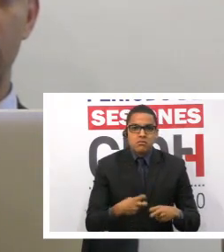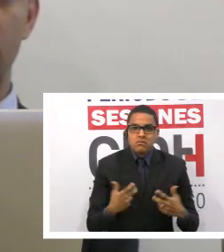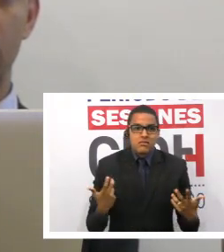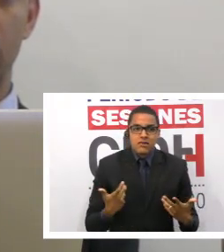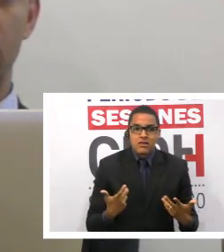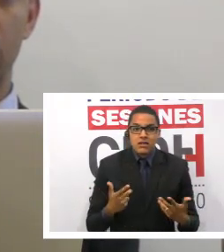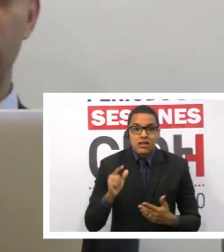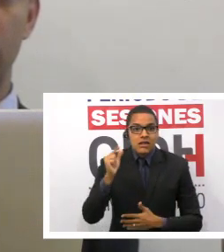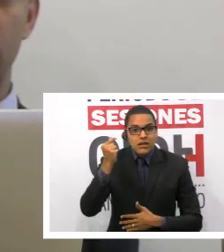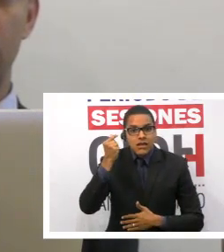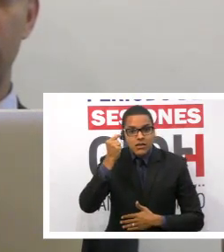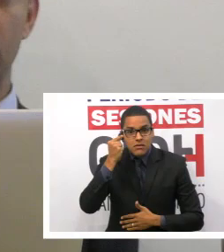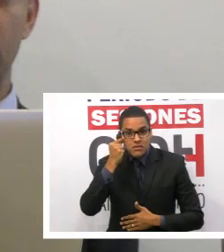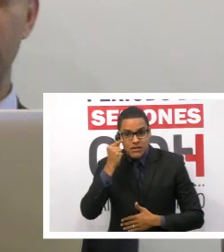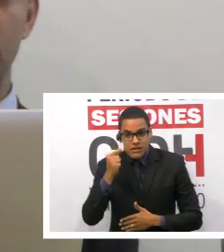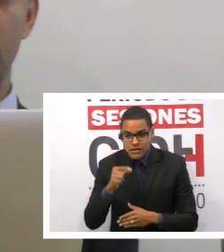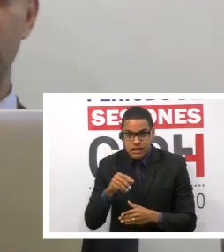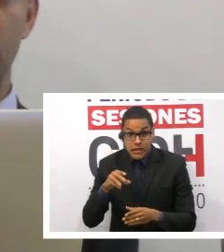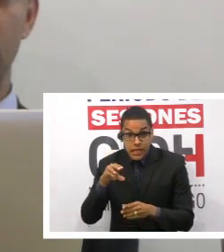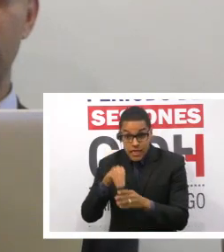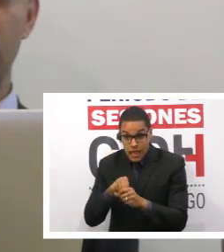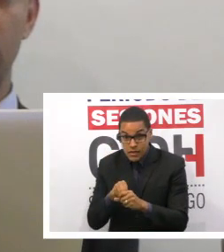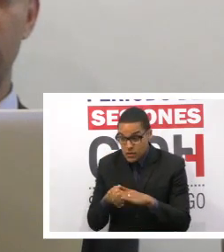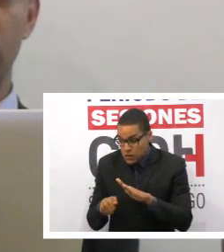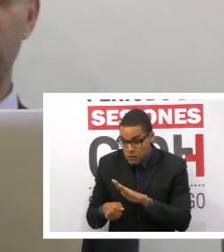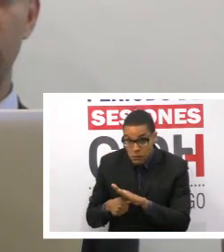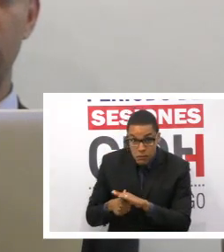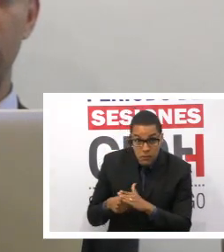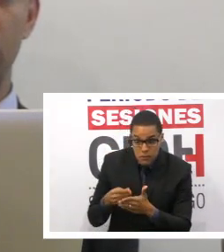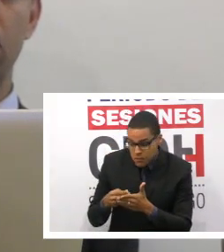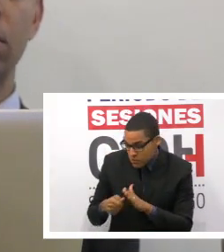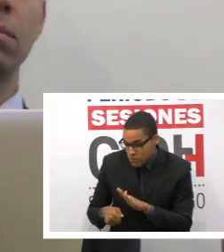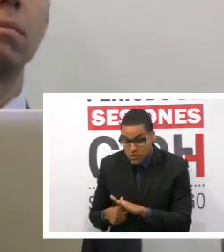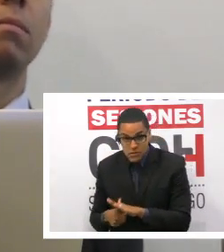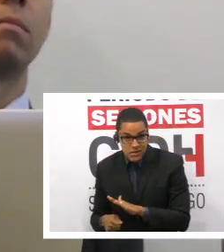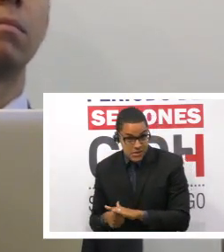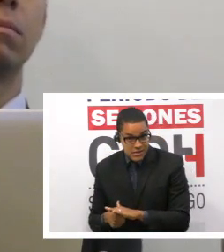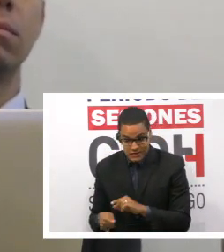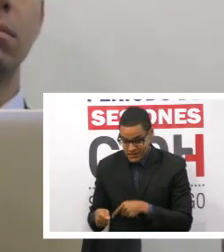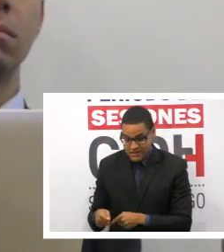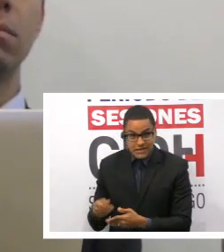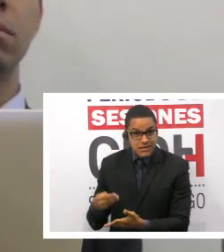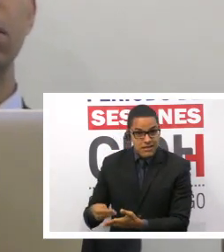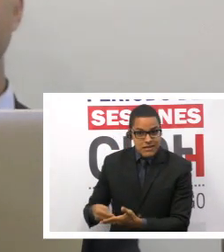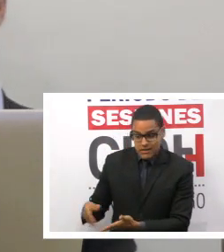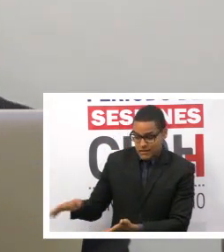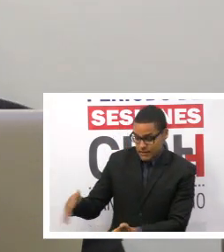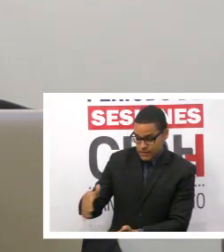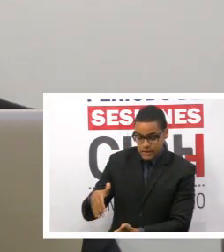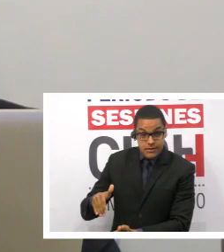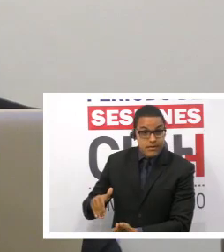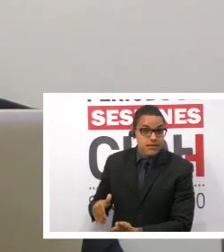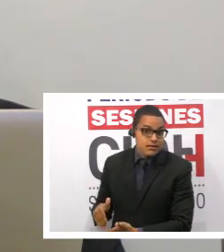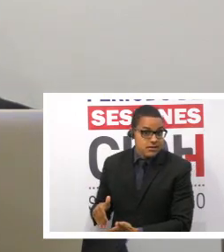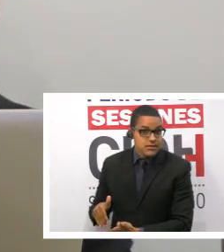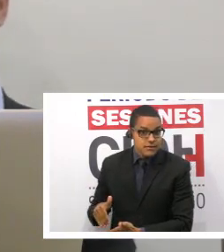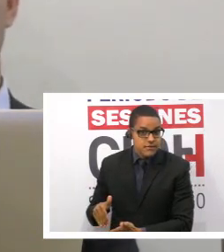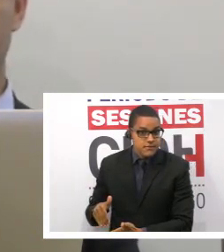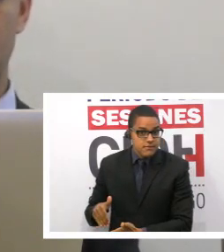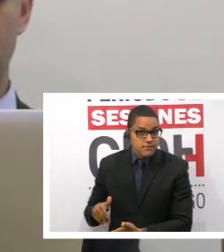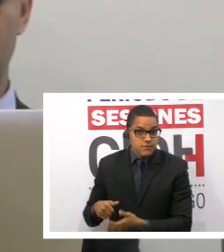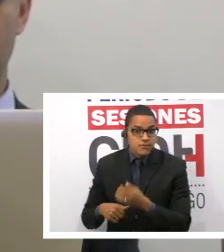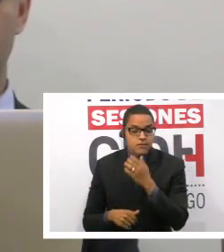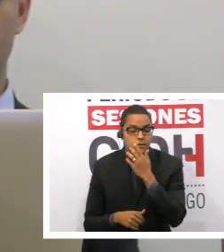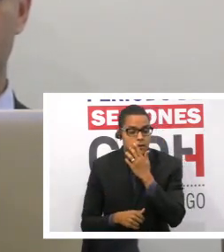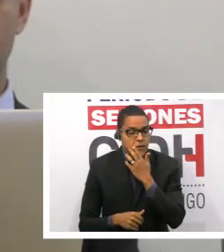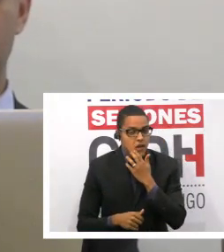al 4.6 por ciento del producto interno bruto anualmente finalmente existen medidas que han sido propuestas